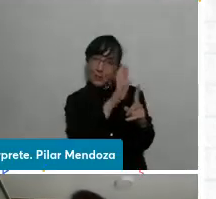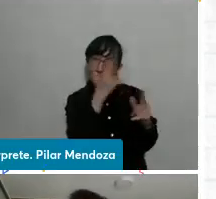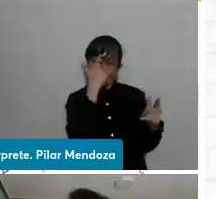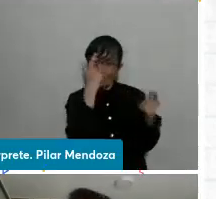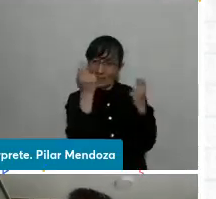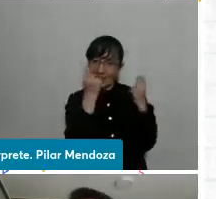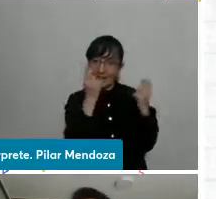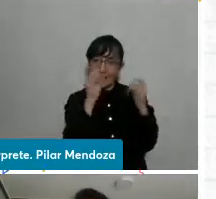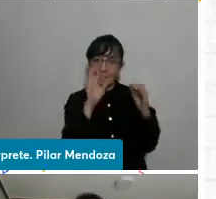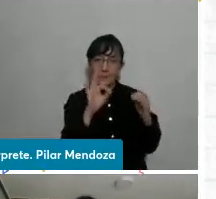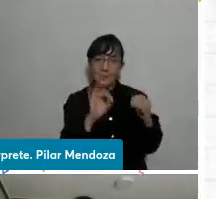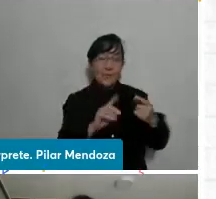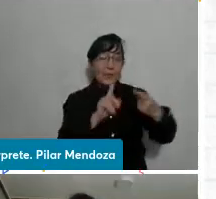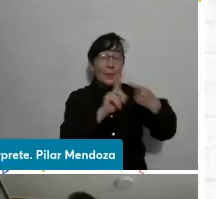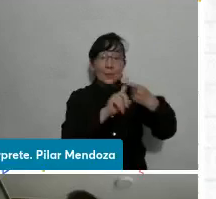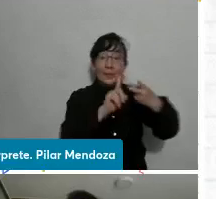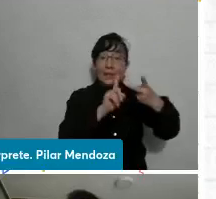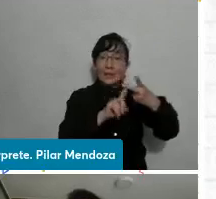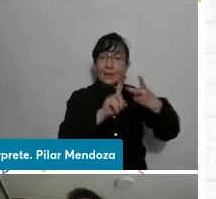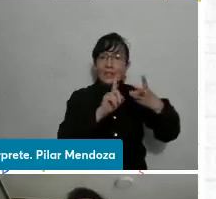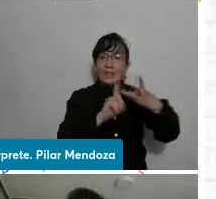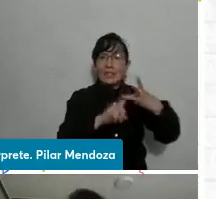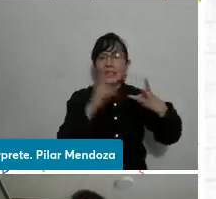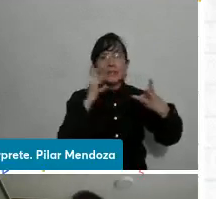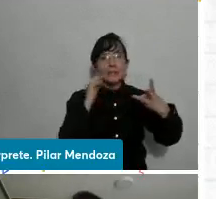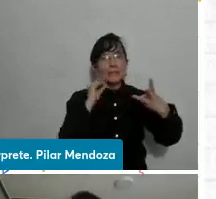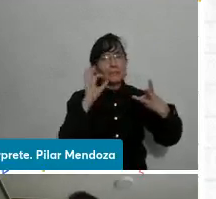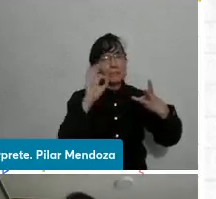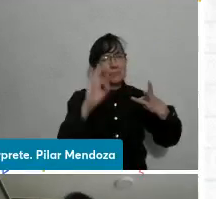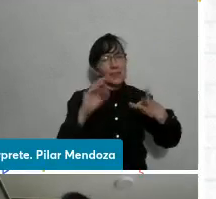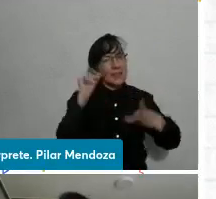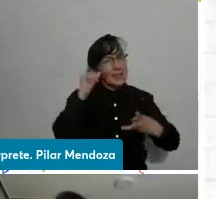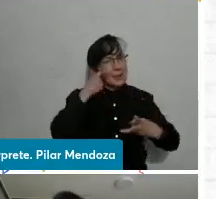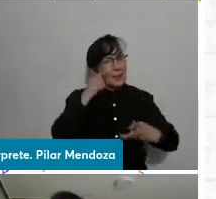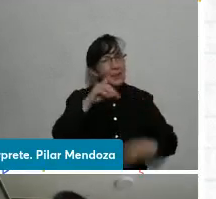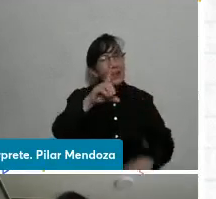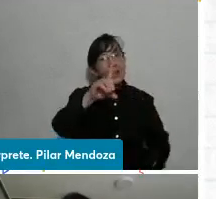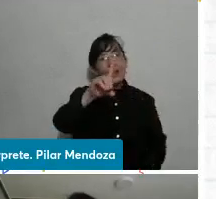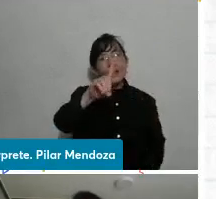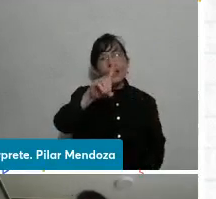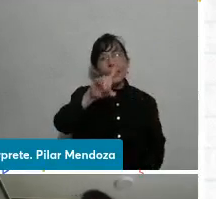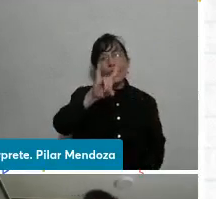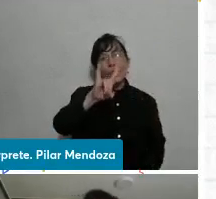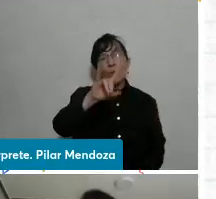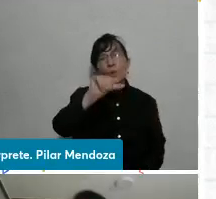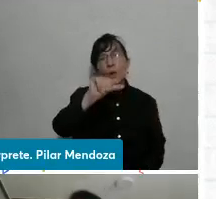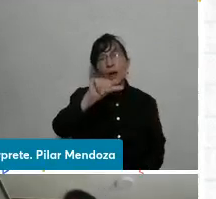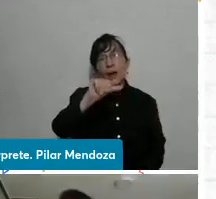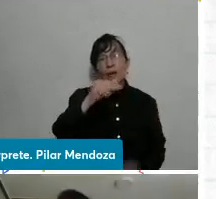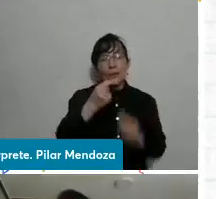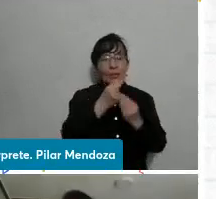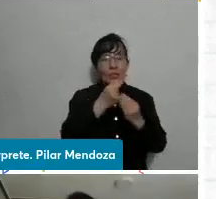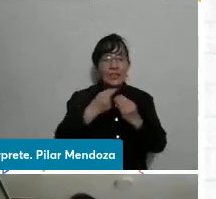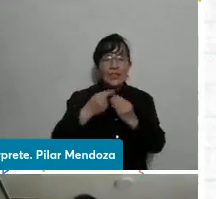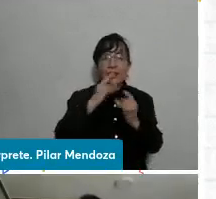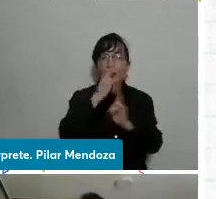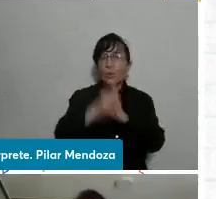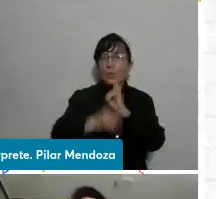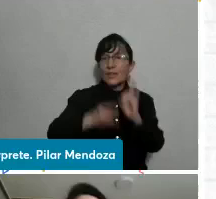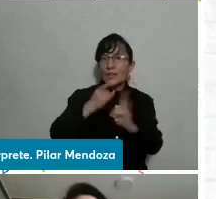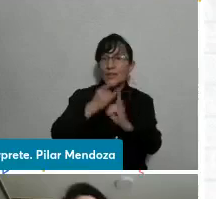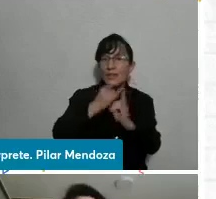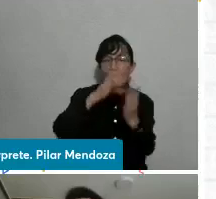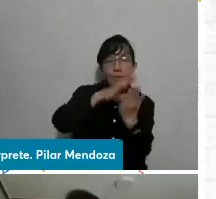Bien, estas tres experiencias nos hablaban de DUA, Diseño Universal para el Aprendizaje, y hemos visto a lo largo del webinar cómo